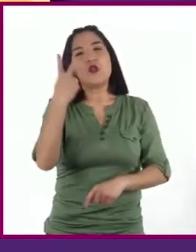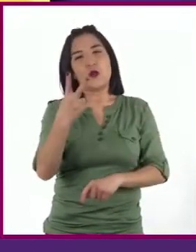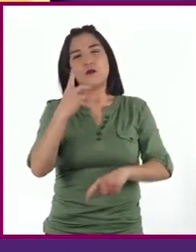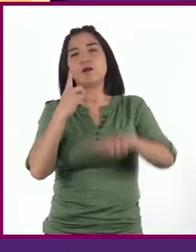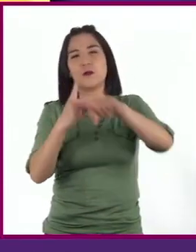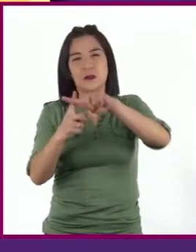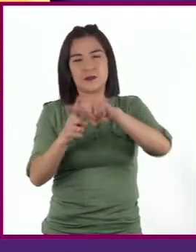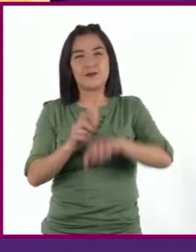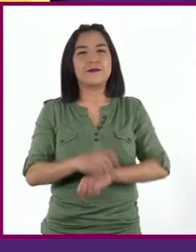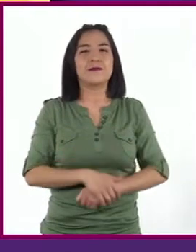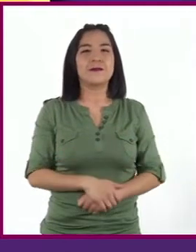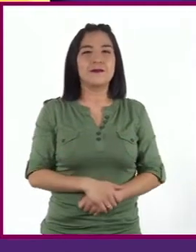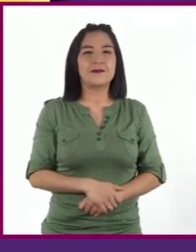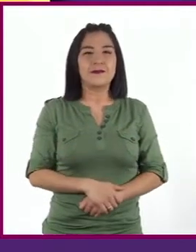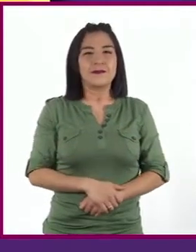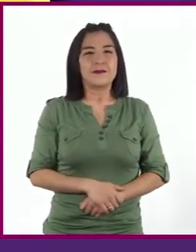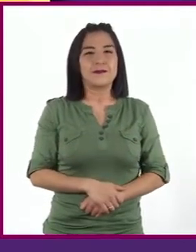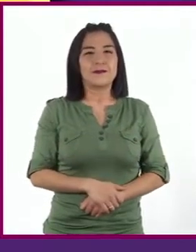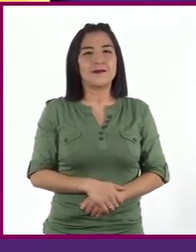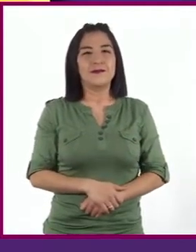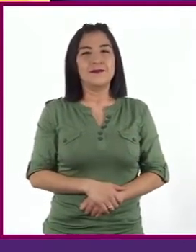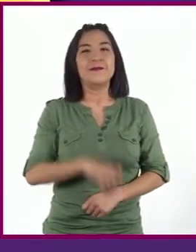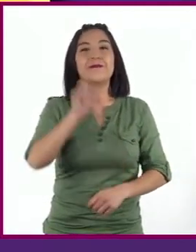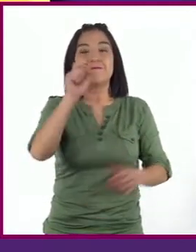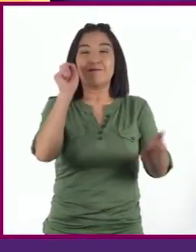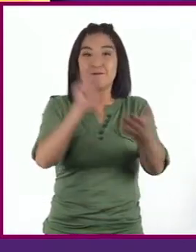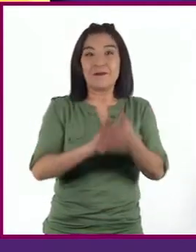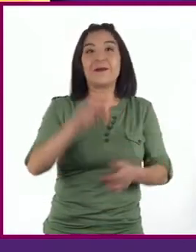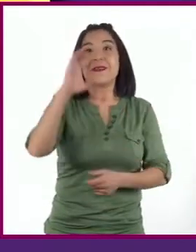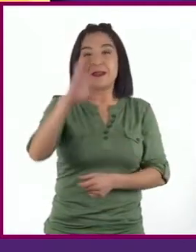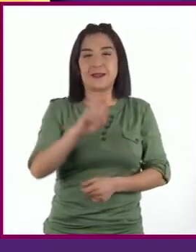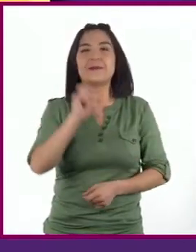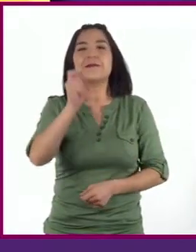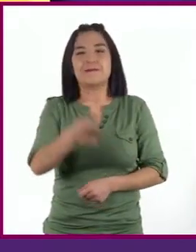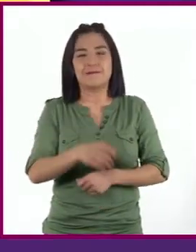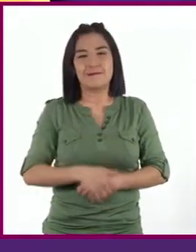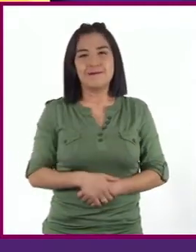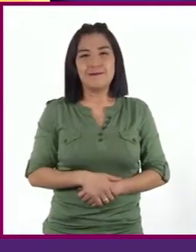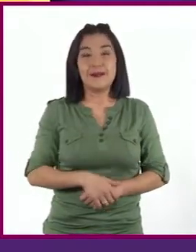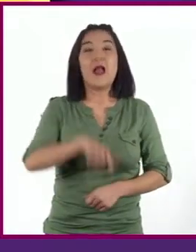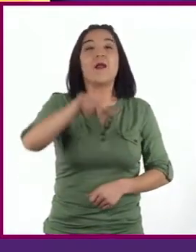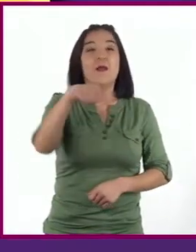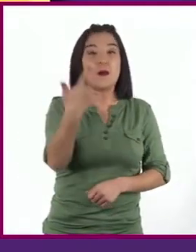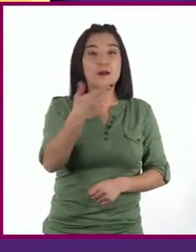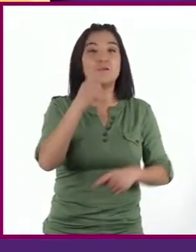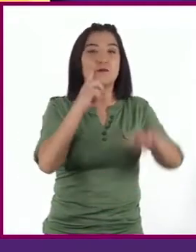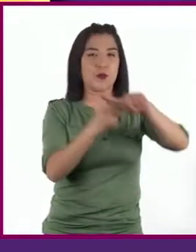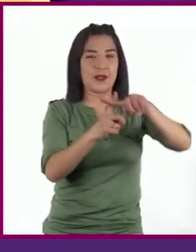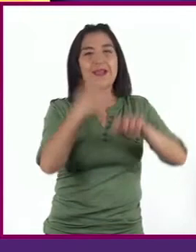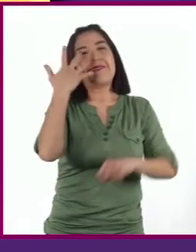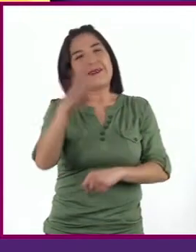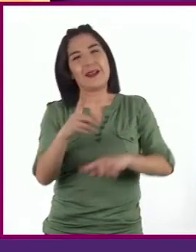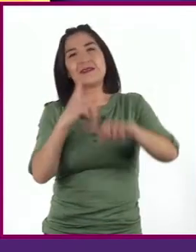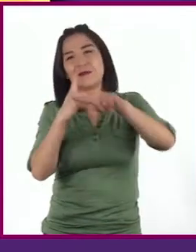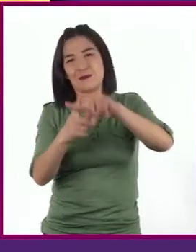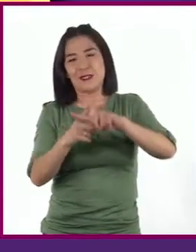positivo. Y las del punto C son 12 positivo y 10